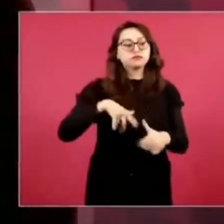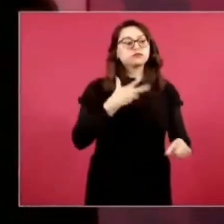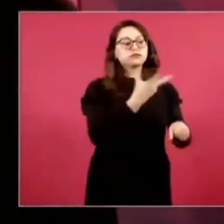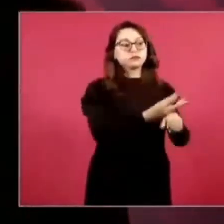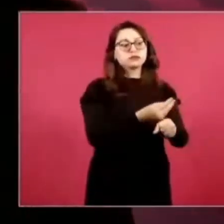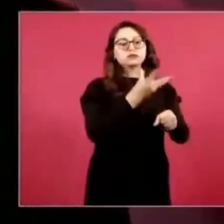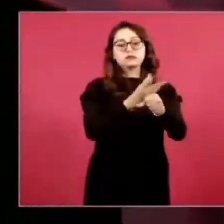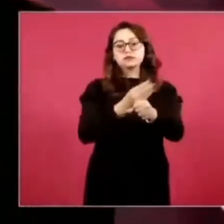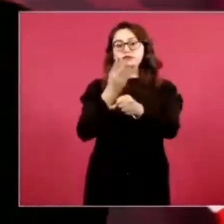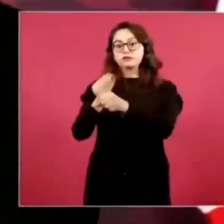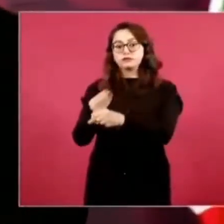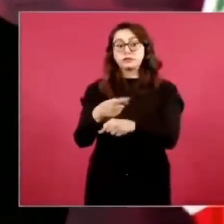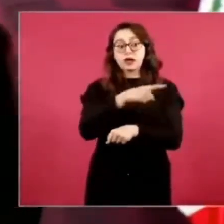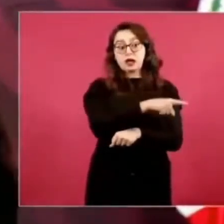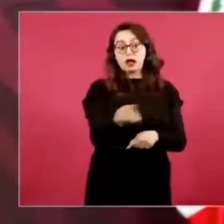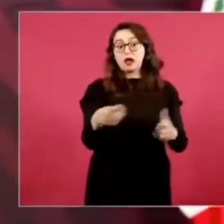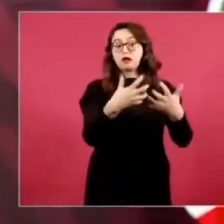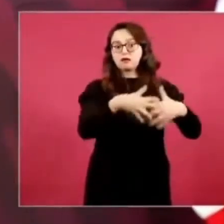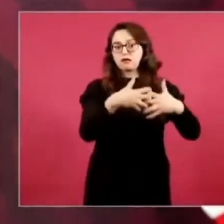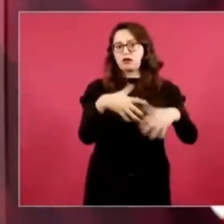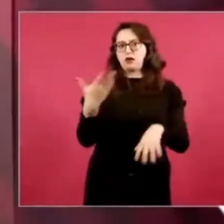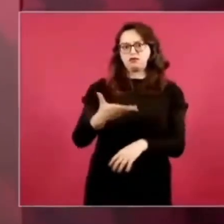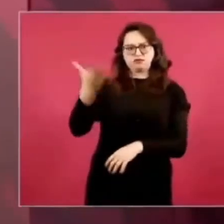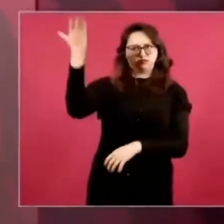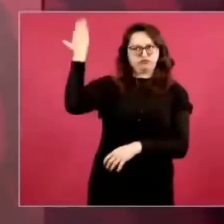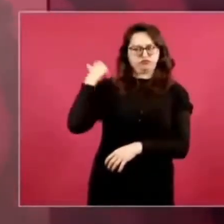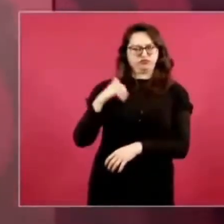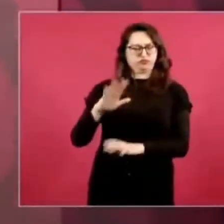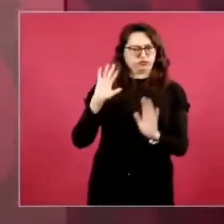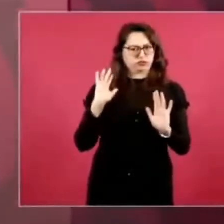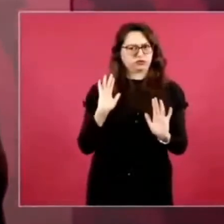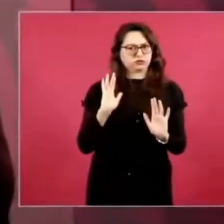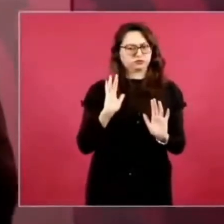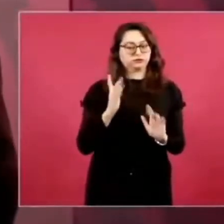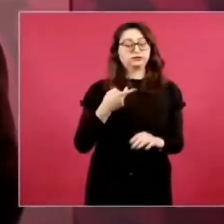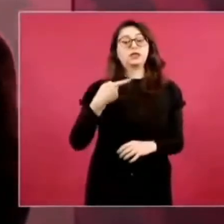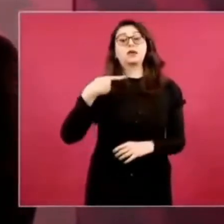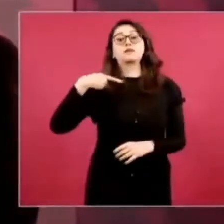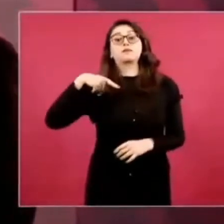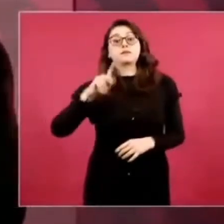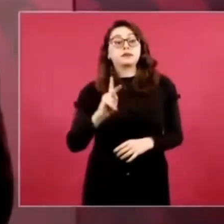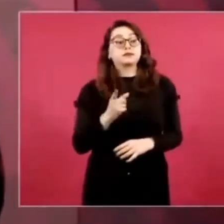que querían estos irresponsables corruptos,